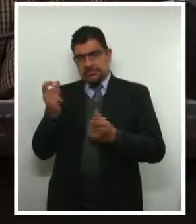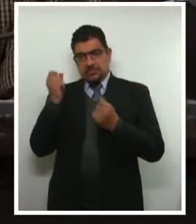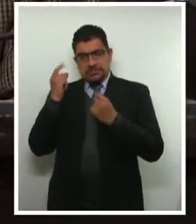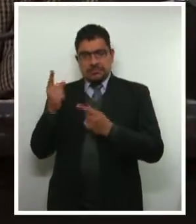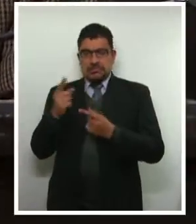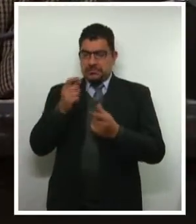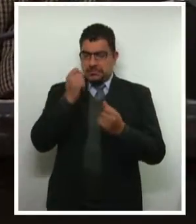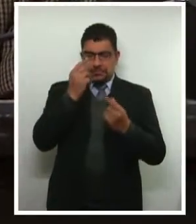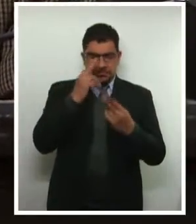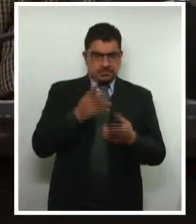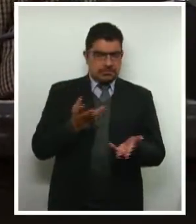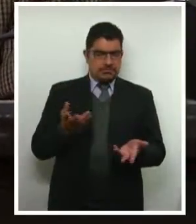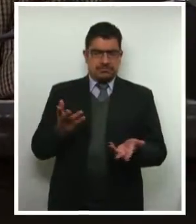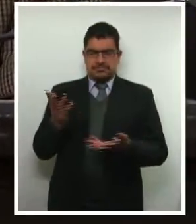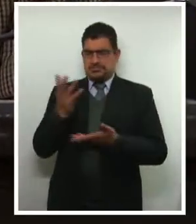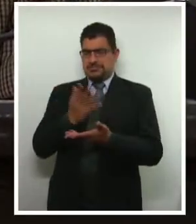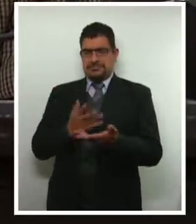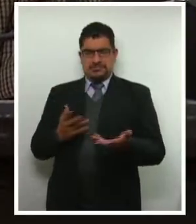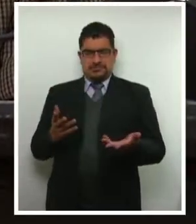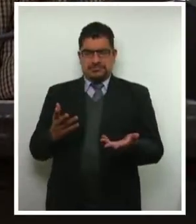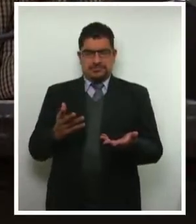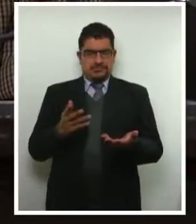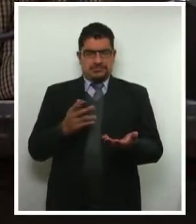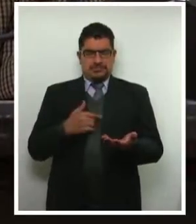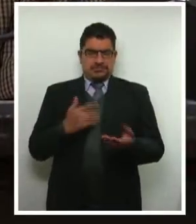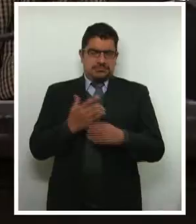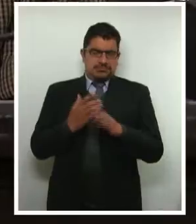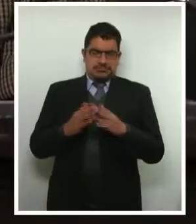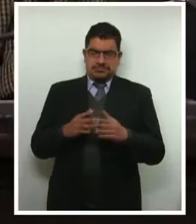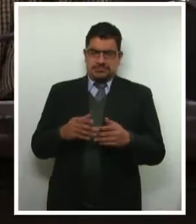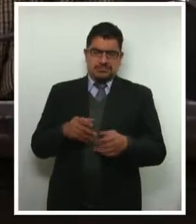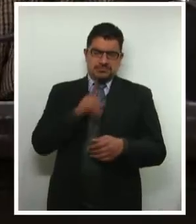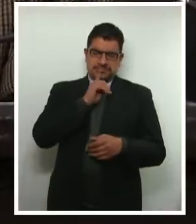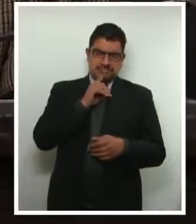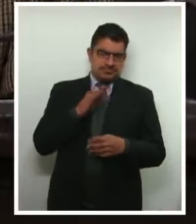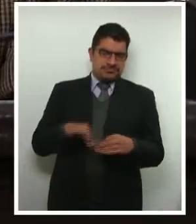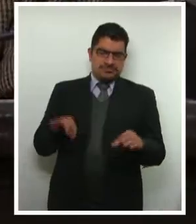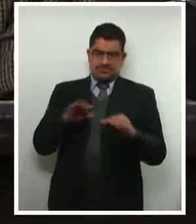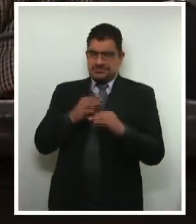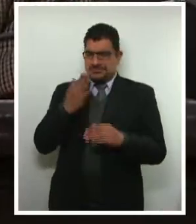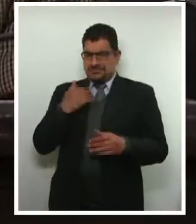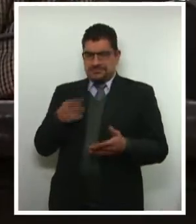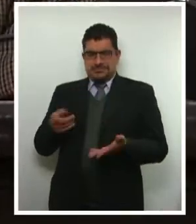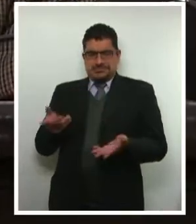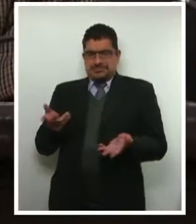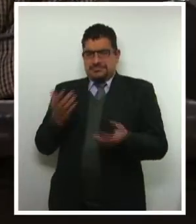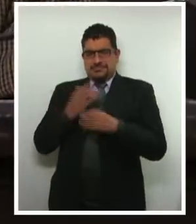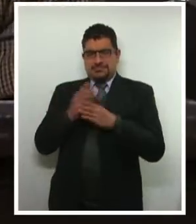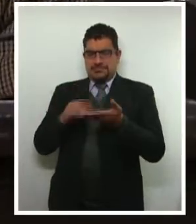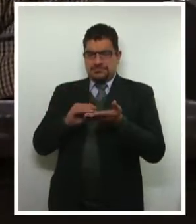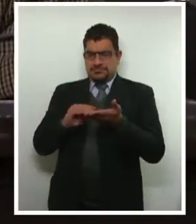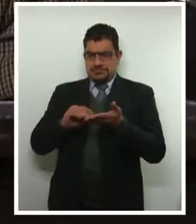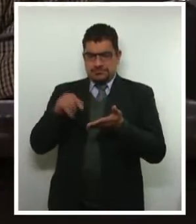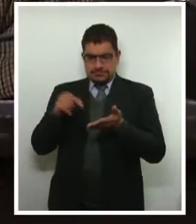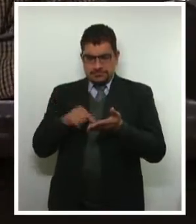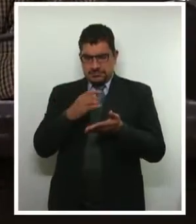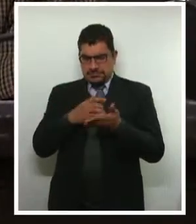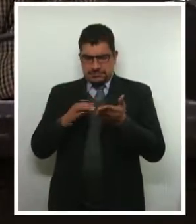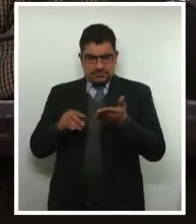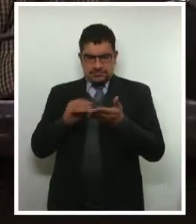homenaje, son obviedades, trivialidades, y se suprime uno de los párrafos